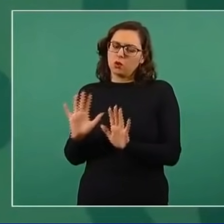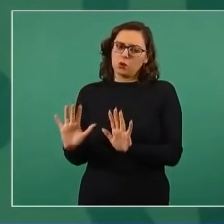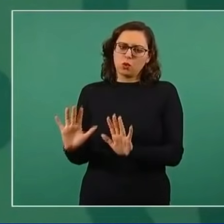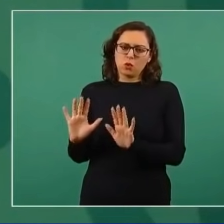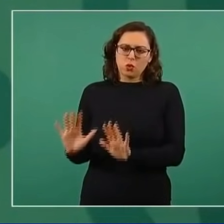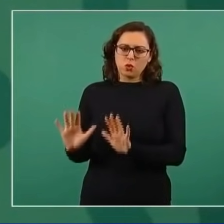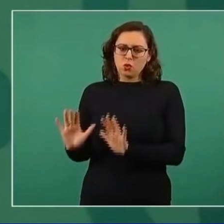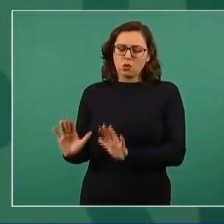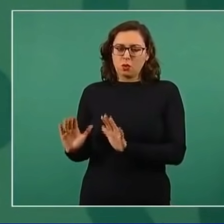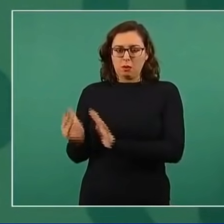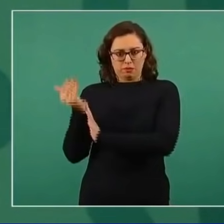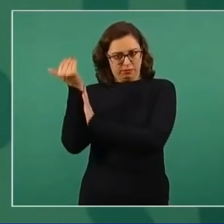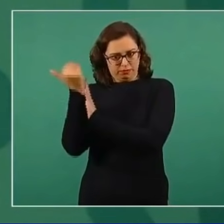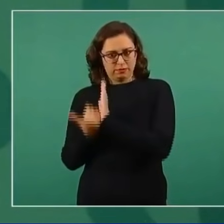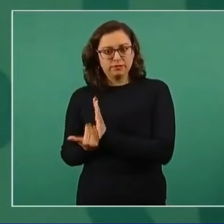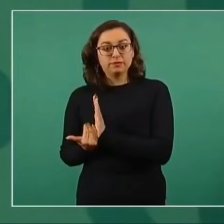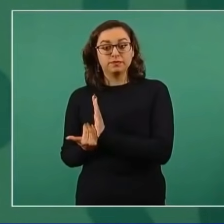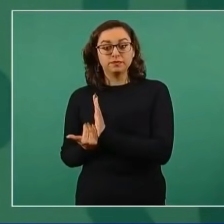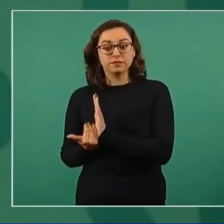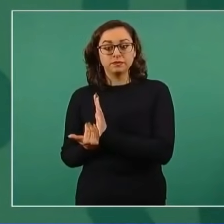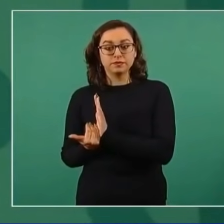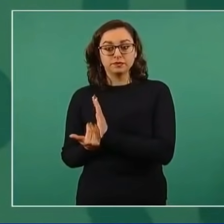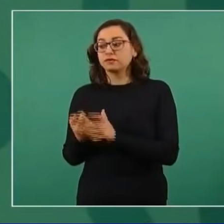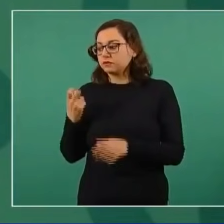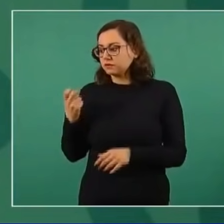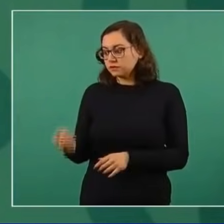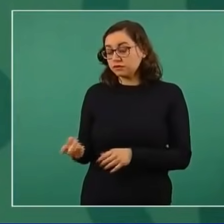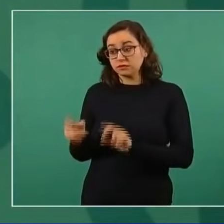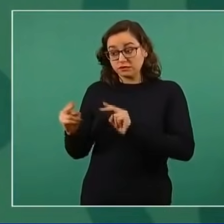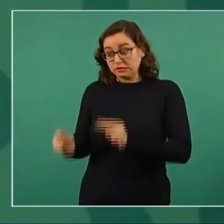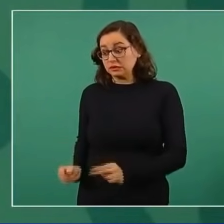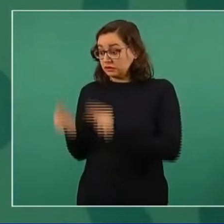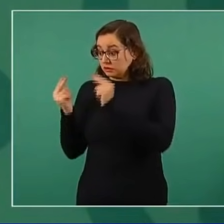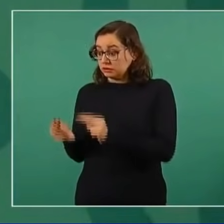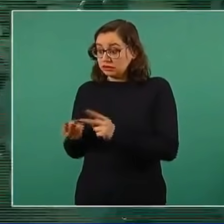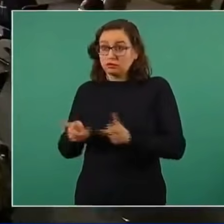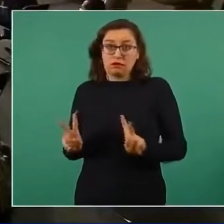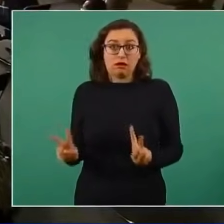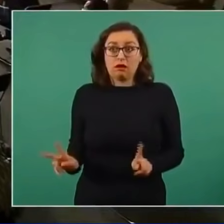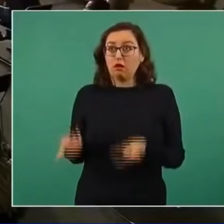Por eso también la política de no vender petróleo crudo.